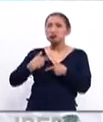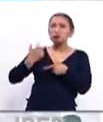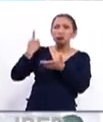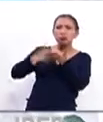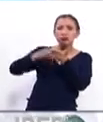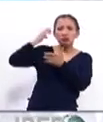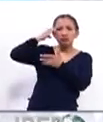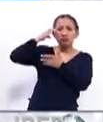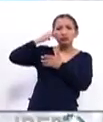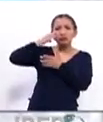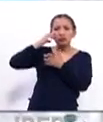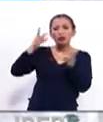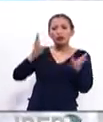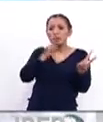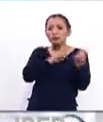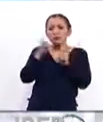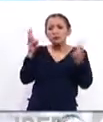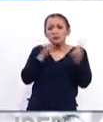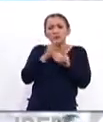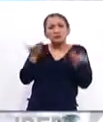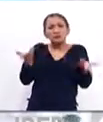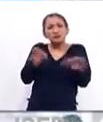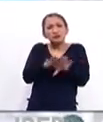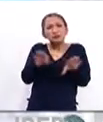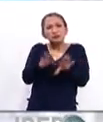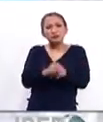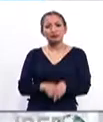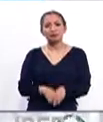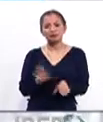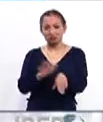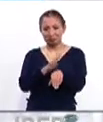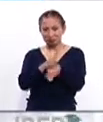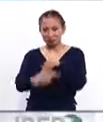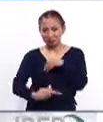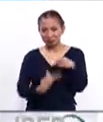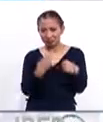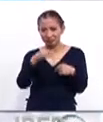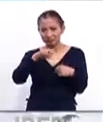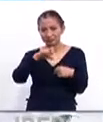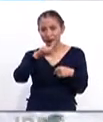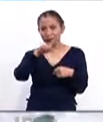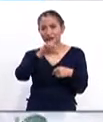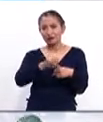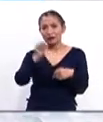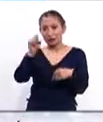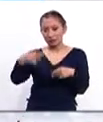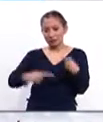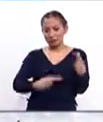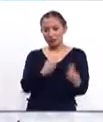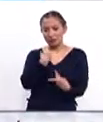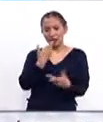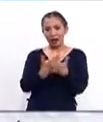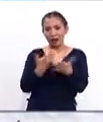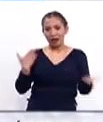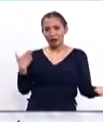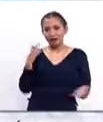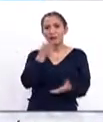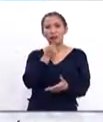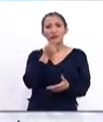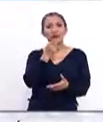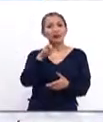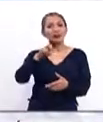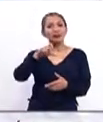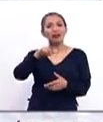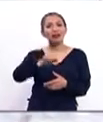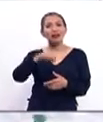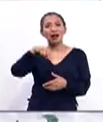astronautas respiran en el espacio? Excelente pregunta, Nicole. La misma pregunta fue planteada a la astronauta de la